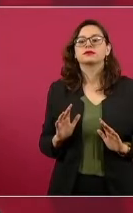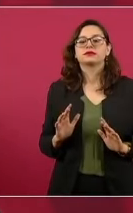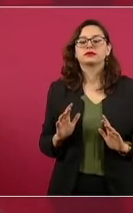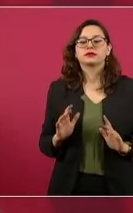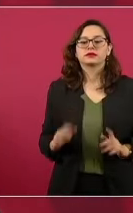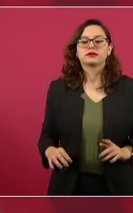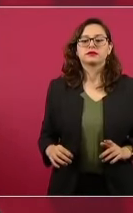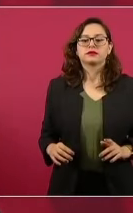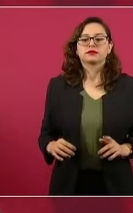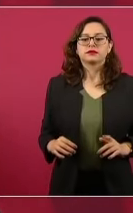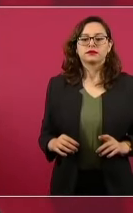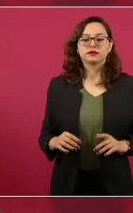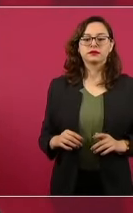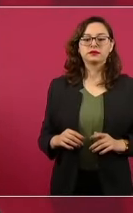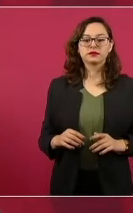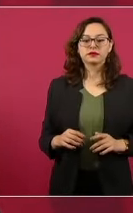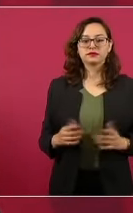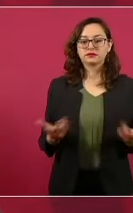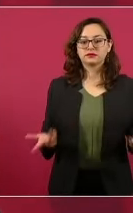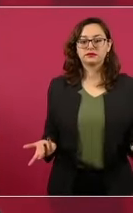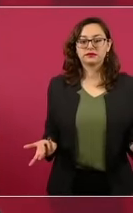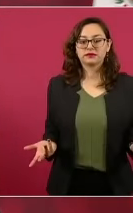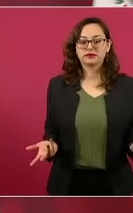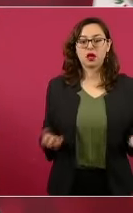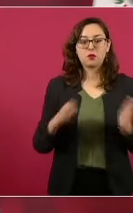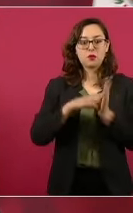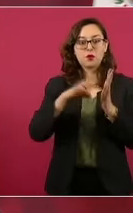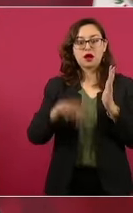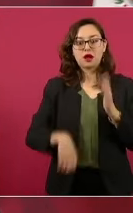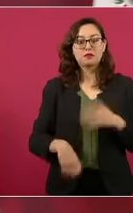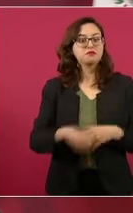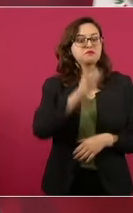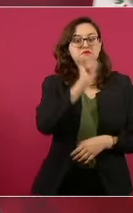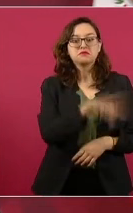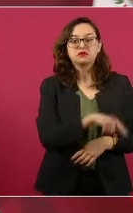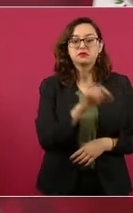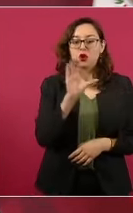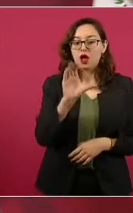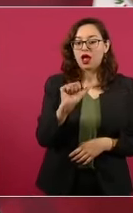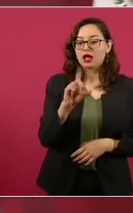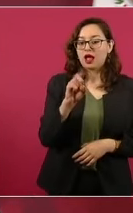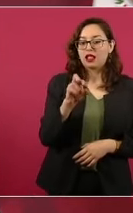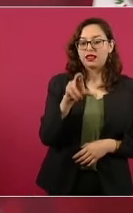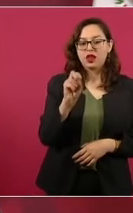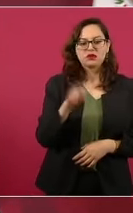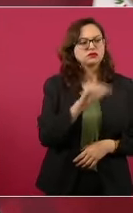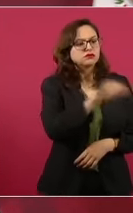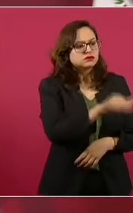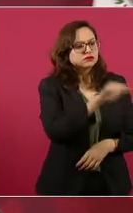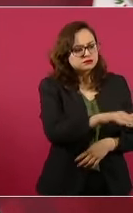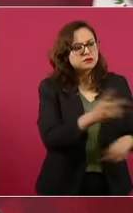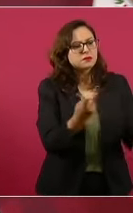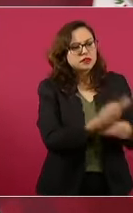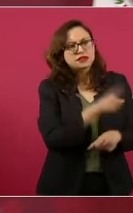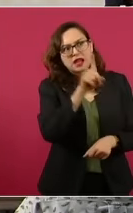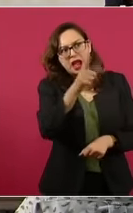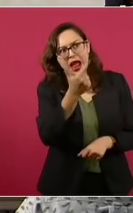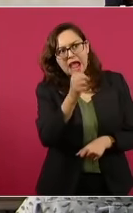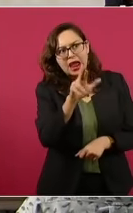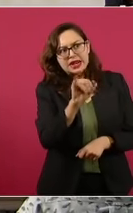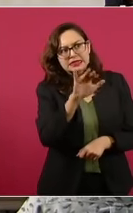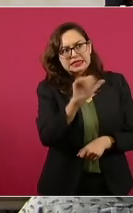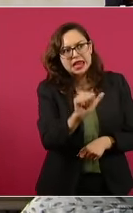lo que hace Calderón, que no habla de García Luna, así